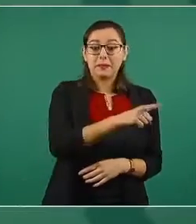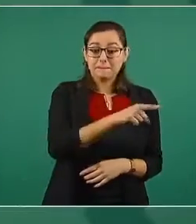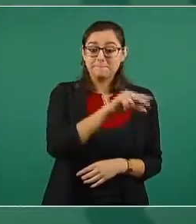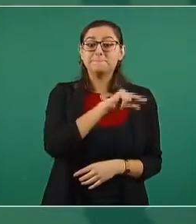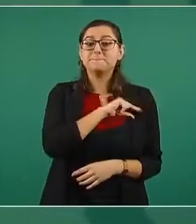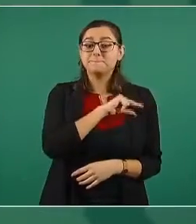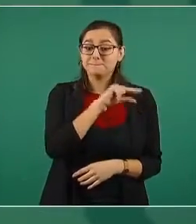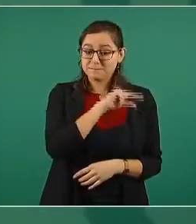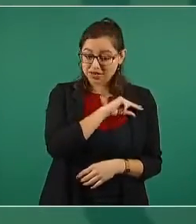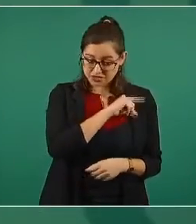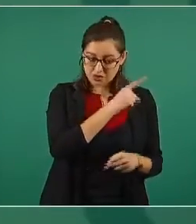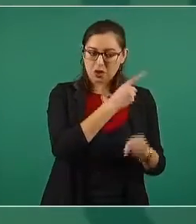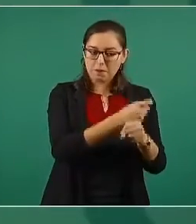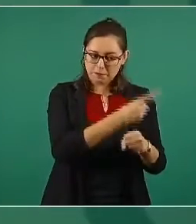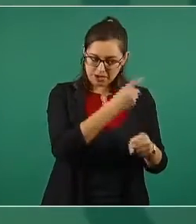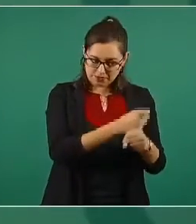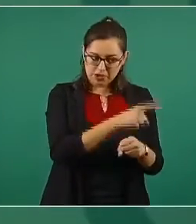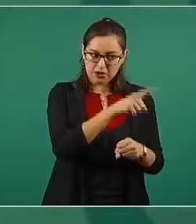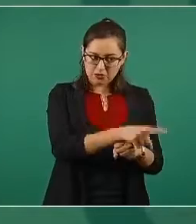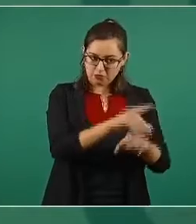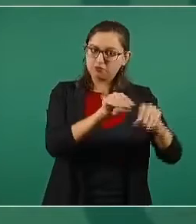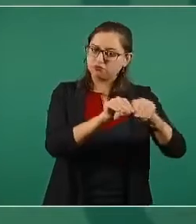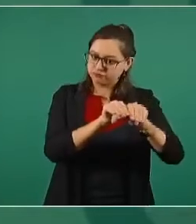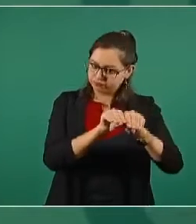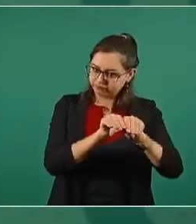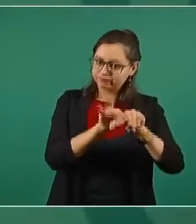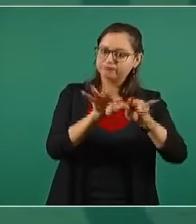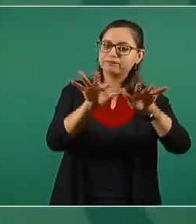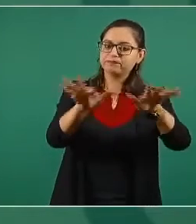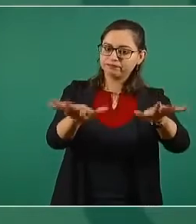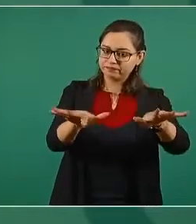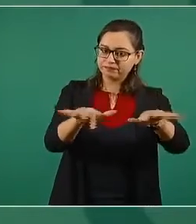subir a la red las privadas,